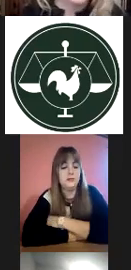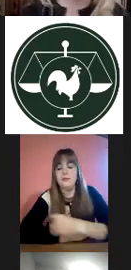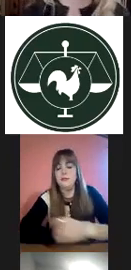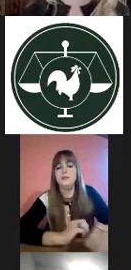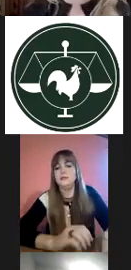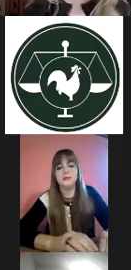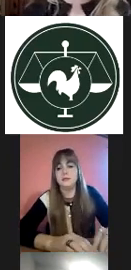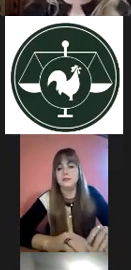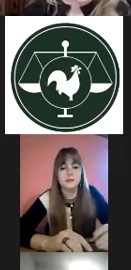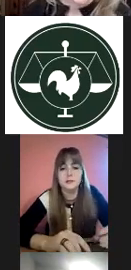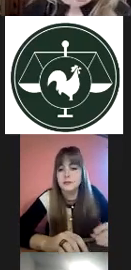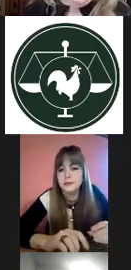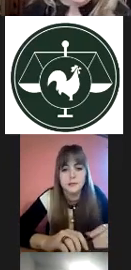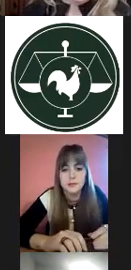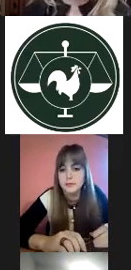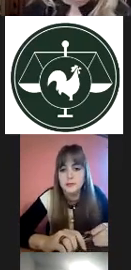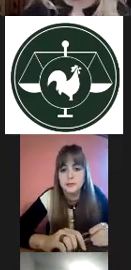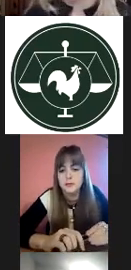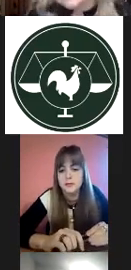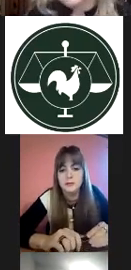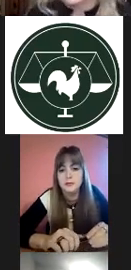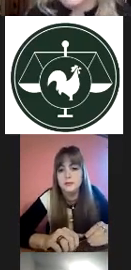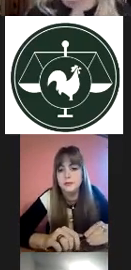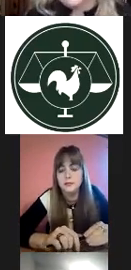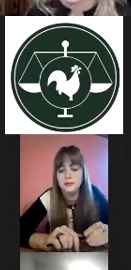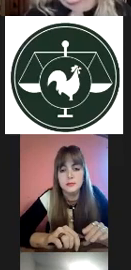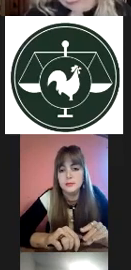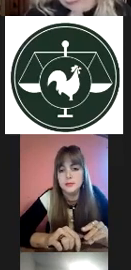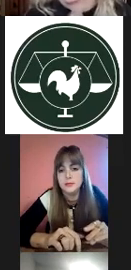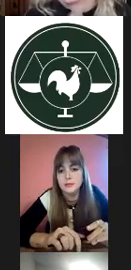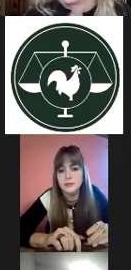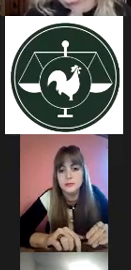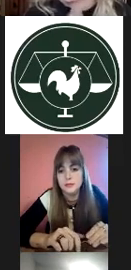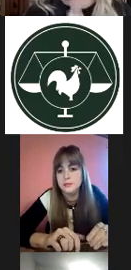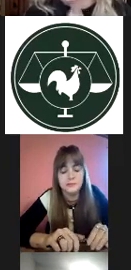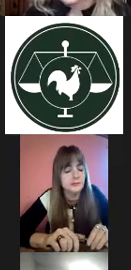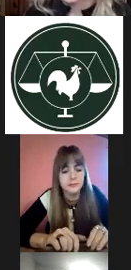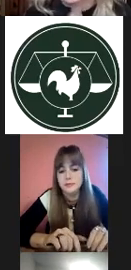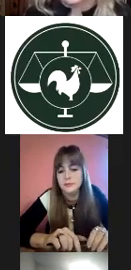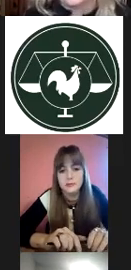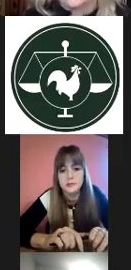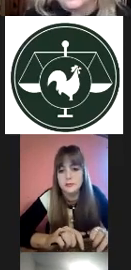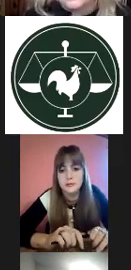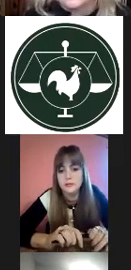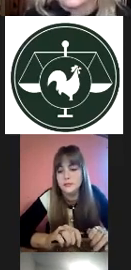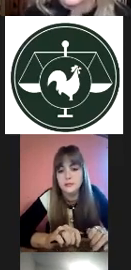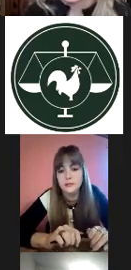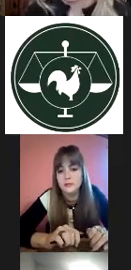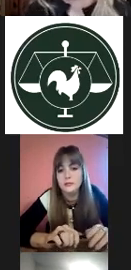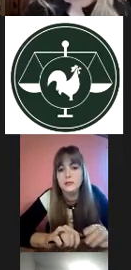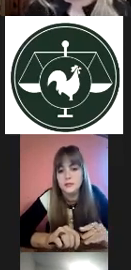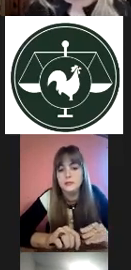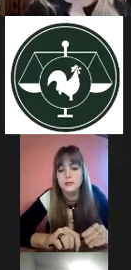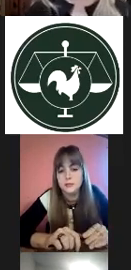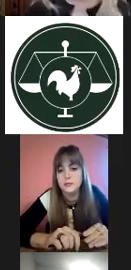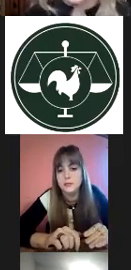no vino. La gente, ¿cuánto quiere a sus animales? Ese es el otro inconveniente.